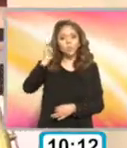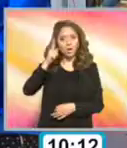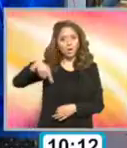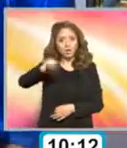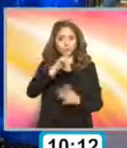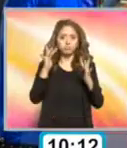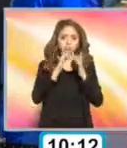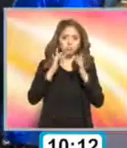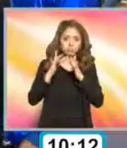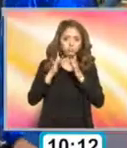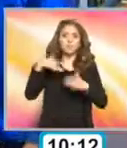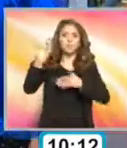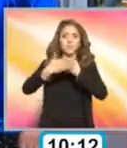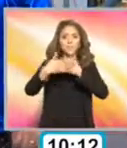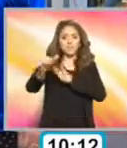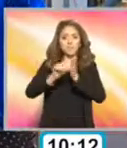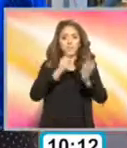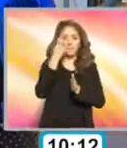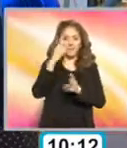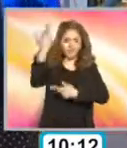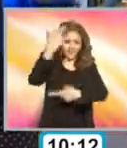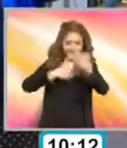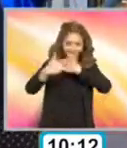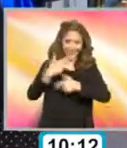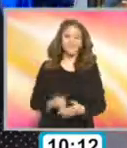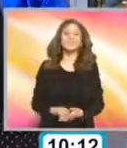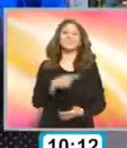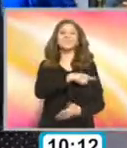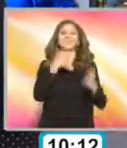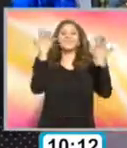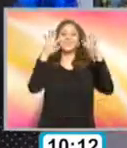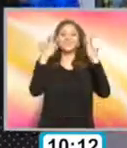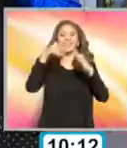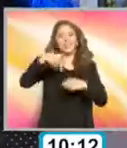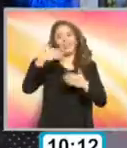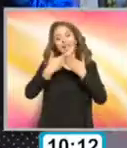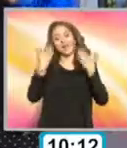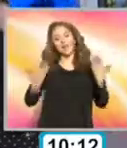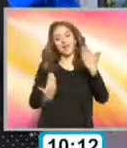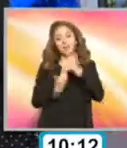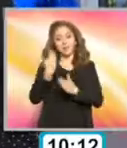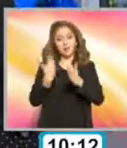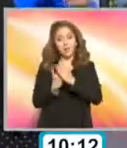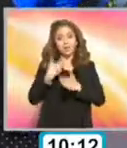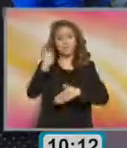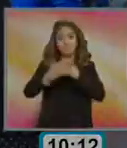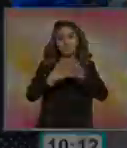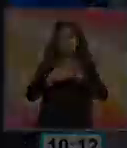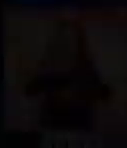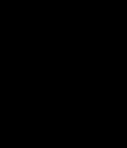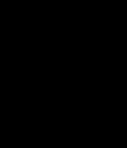acá en México en mayo. Aquí los esperamos. Fuerte el aplauso para los ajenos que estuvieron con nosotros esta mañana. Gracias. Por lo pronto continuamos con mucho más.